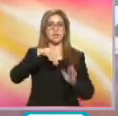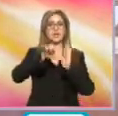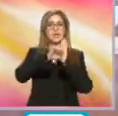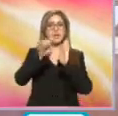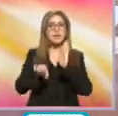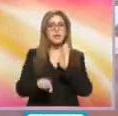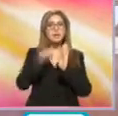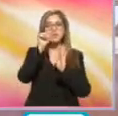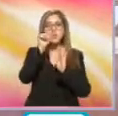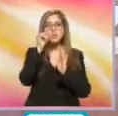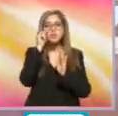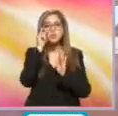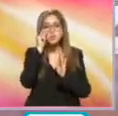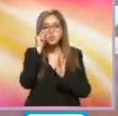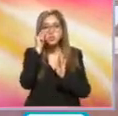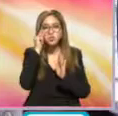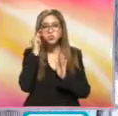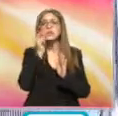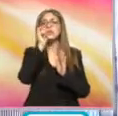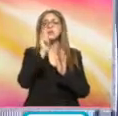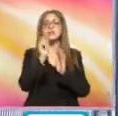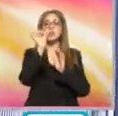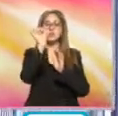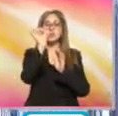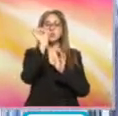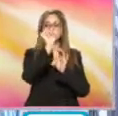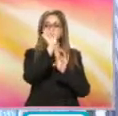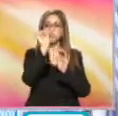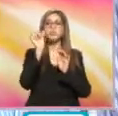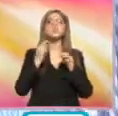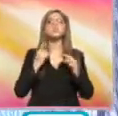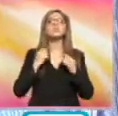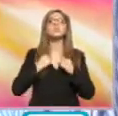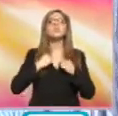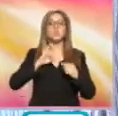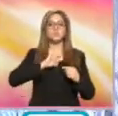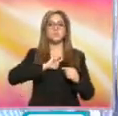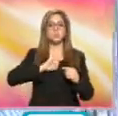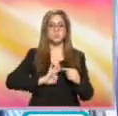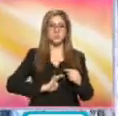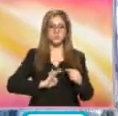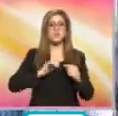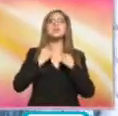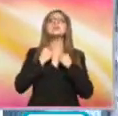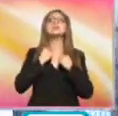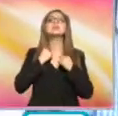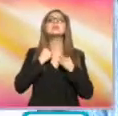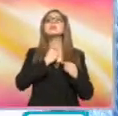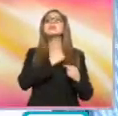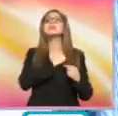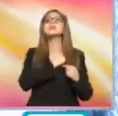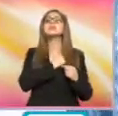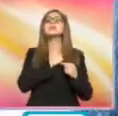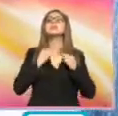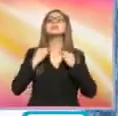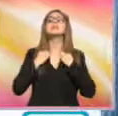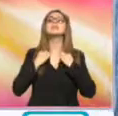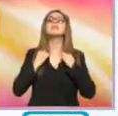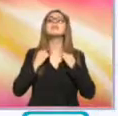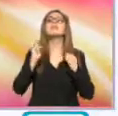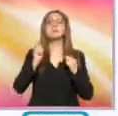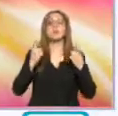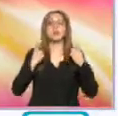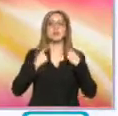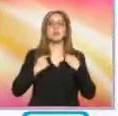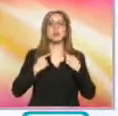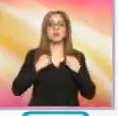twist que también les hice, que es justo los botones que tiene justo aquí en el cuello. Estos botones del cuello pertenecen a una camisa